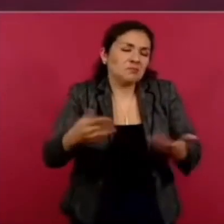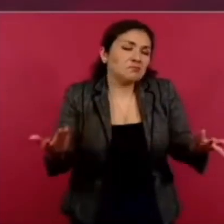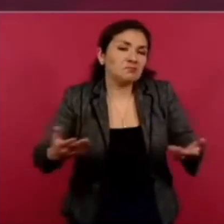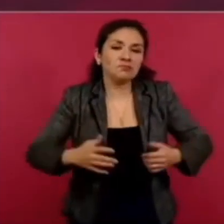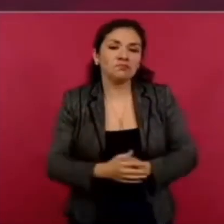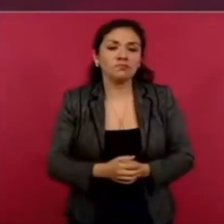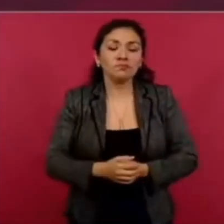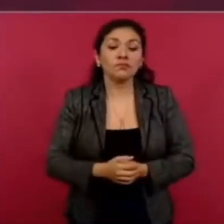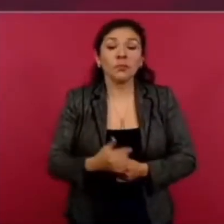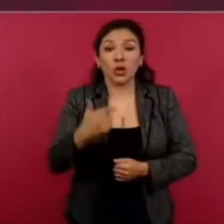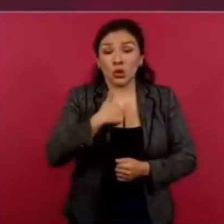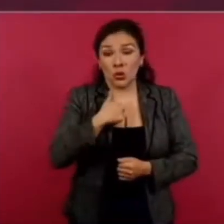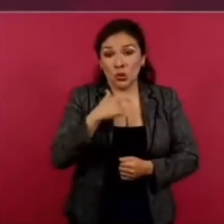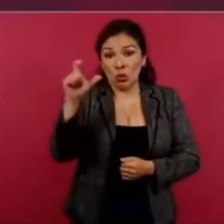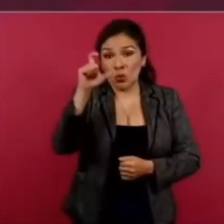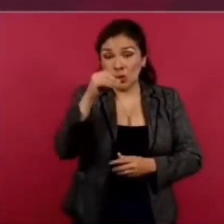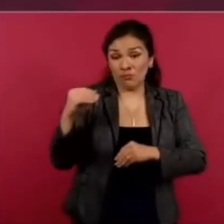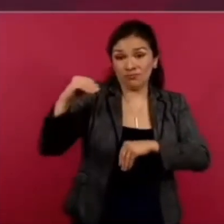Nosotros llegamos aquí